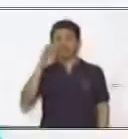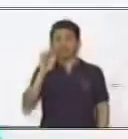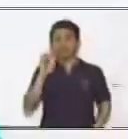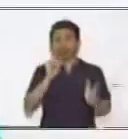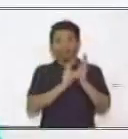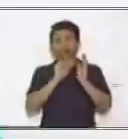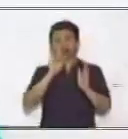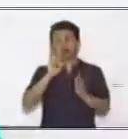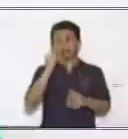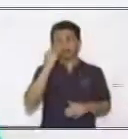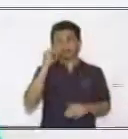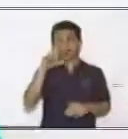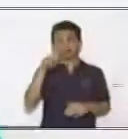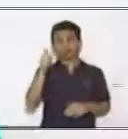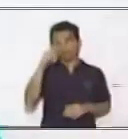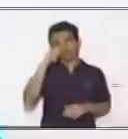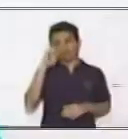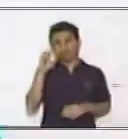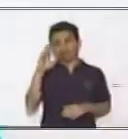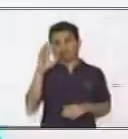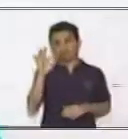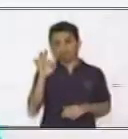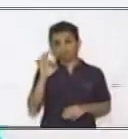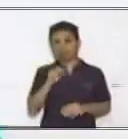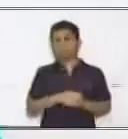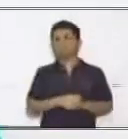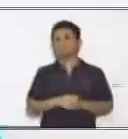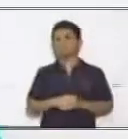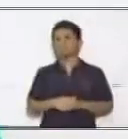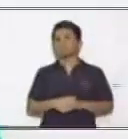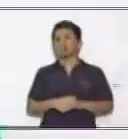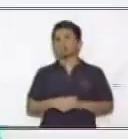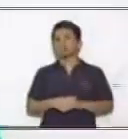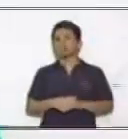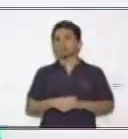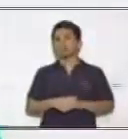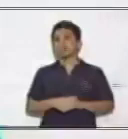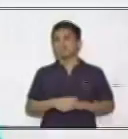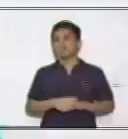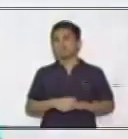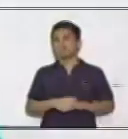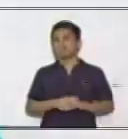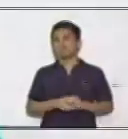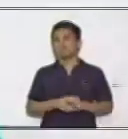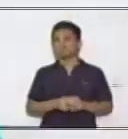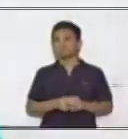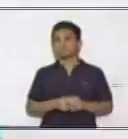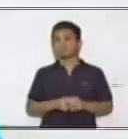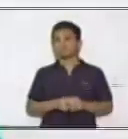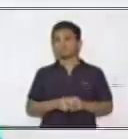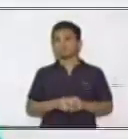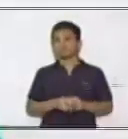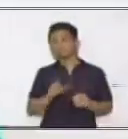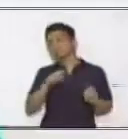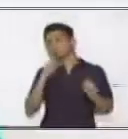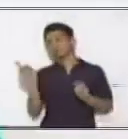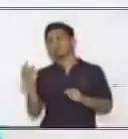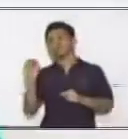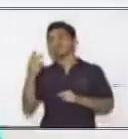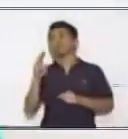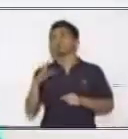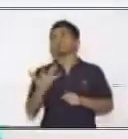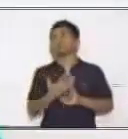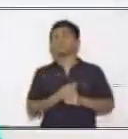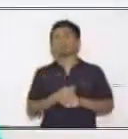Equilátero. X igual, látero es lado, el que tiene los lados iguales. ¿Cuál es el segundo? El